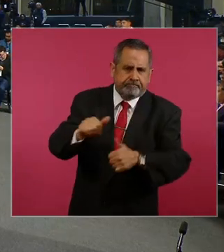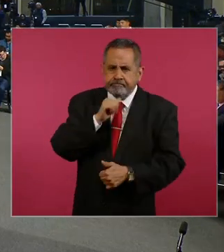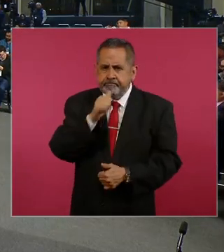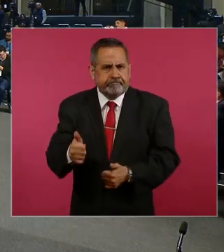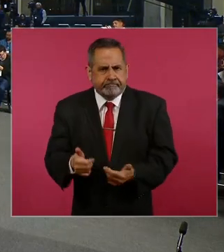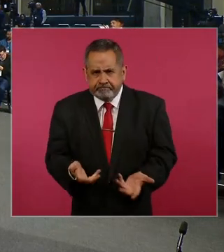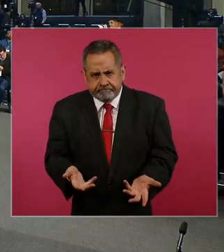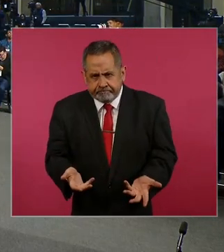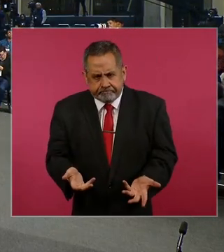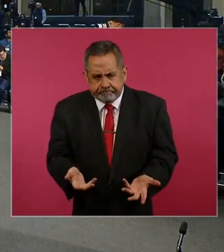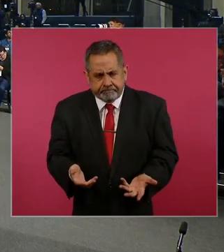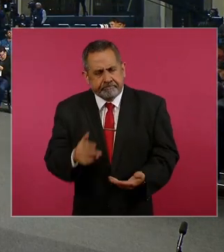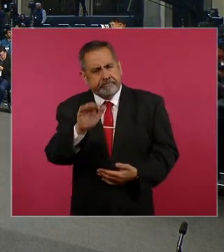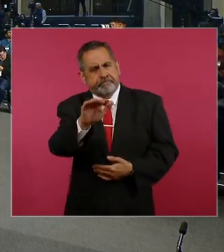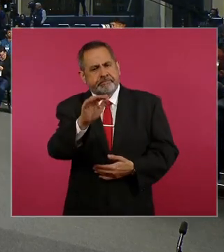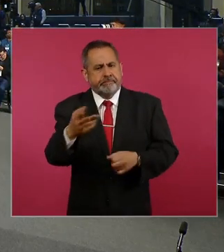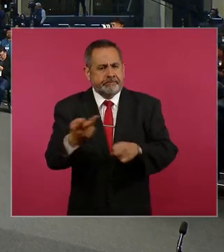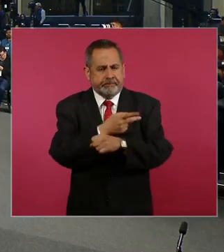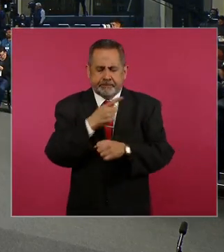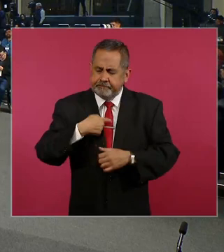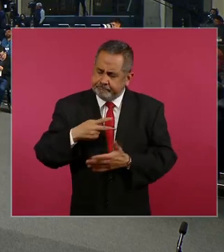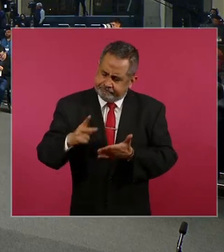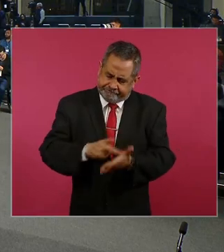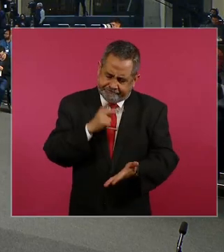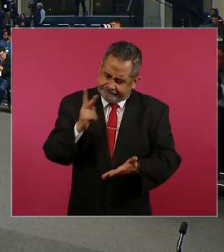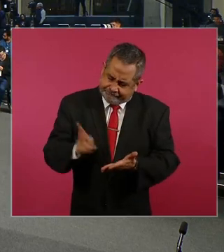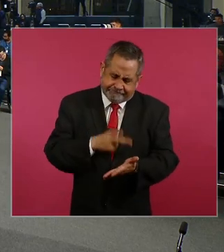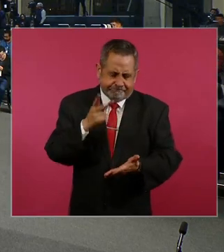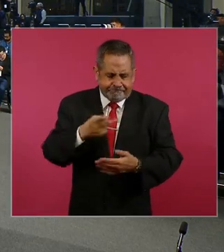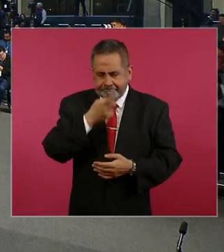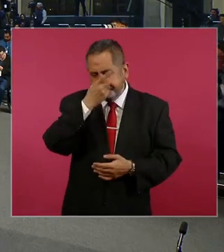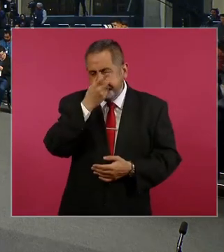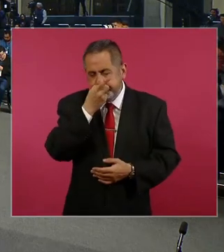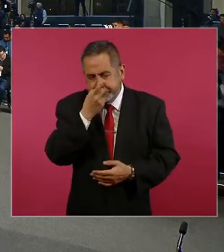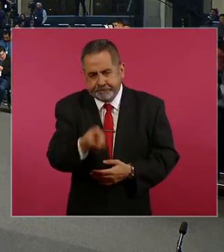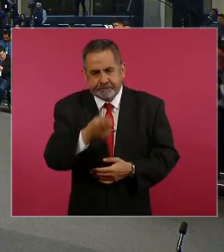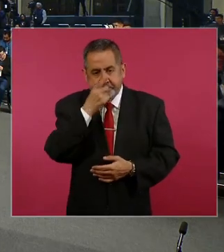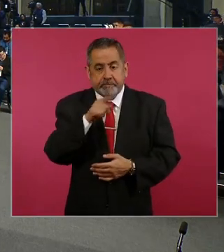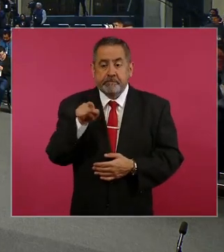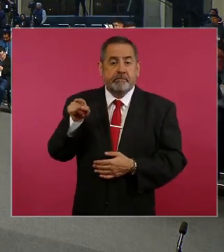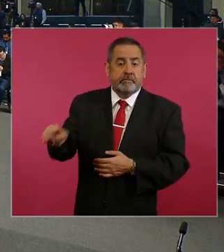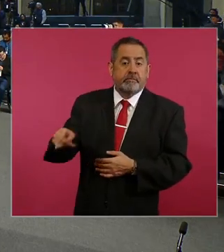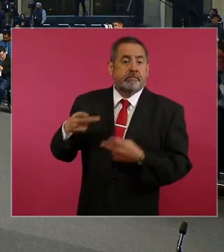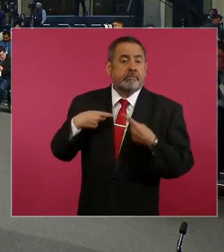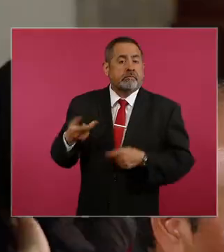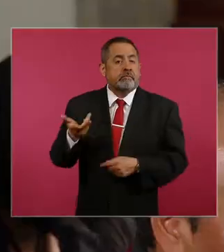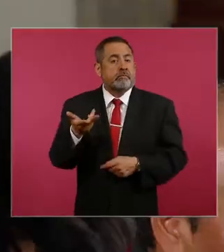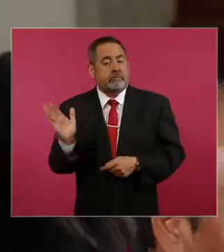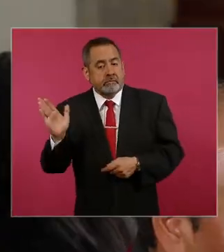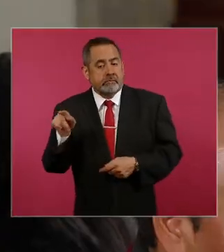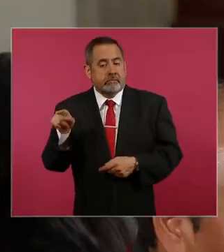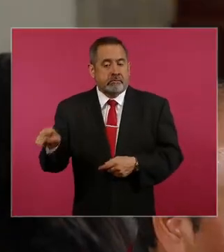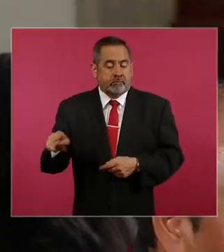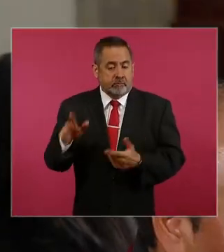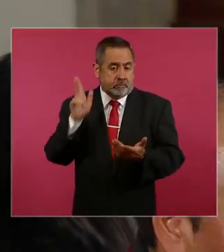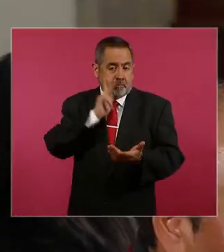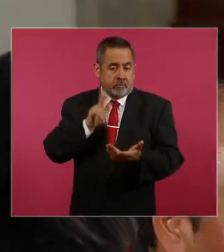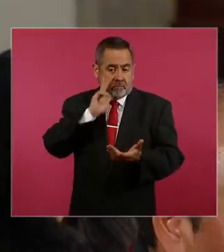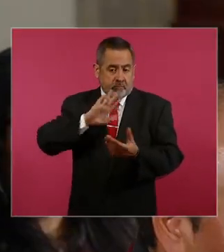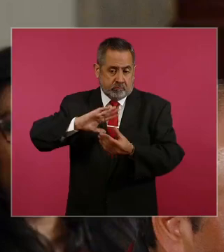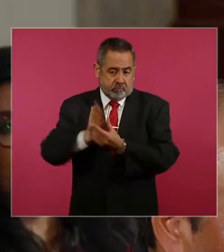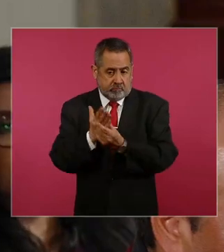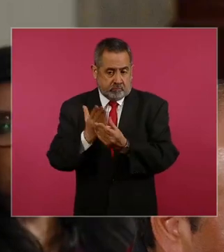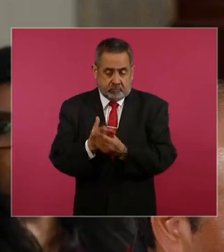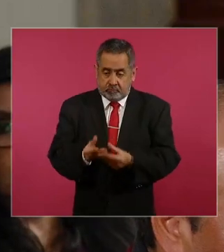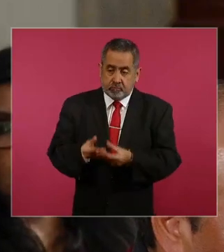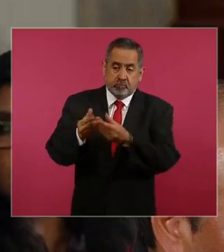ellas ha sido y que ha sido muy reiterativo en este tema de un despido injustificado que incluso se aportaban todas las pruebas